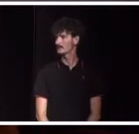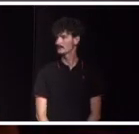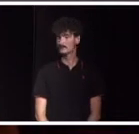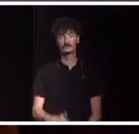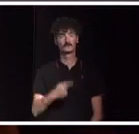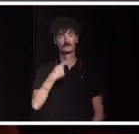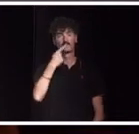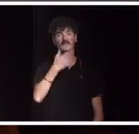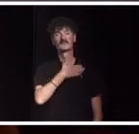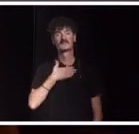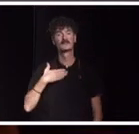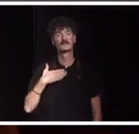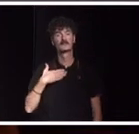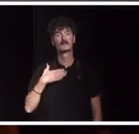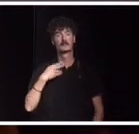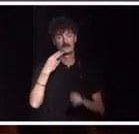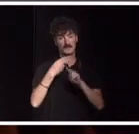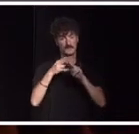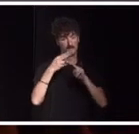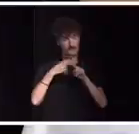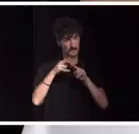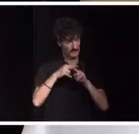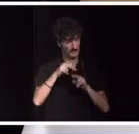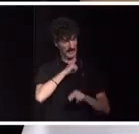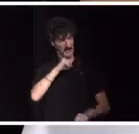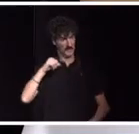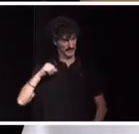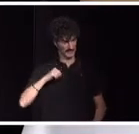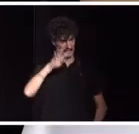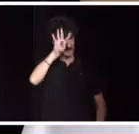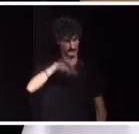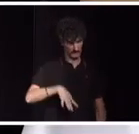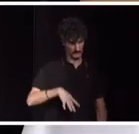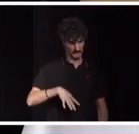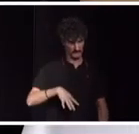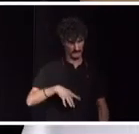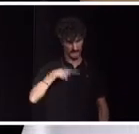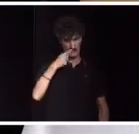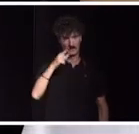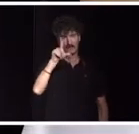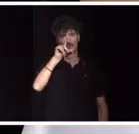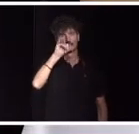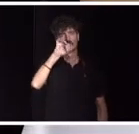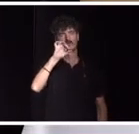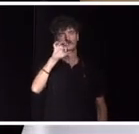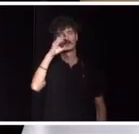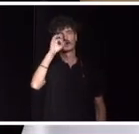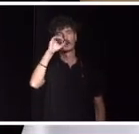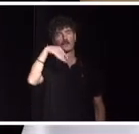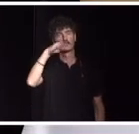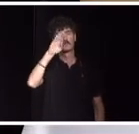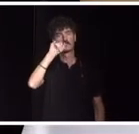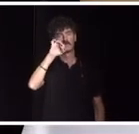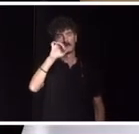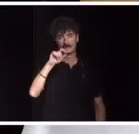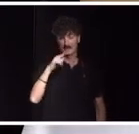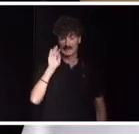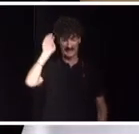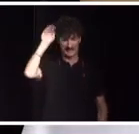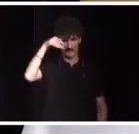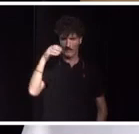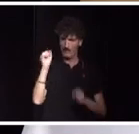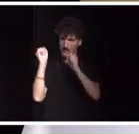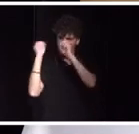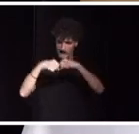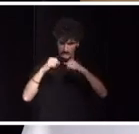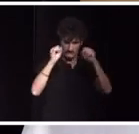Quiero decirles a los partidos independentistas, que tanto recuerdan a Lluís Companys, que la República se consiguió llegando a acuerdos